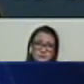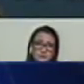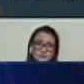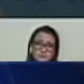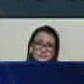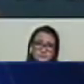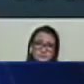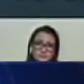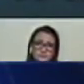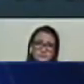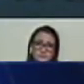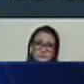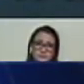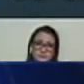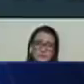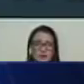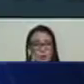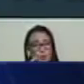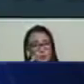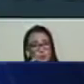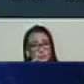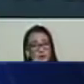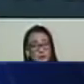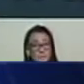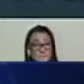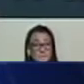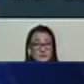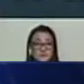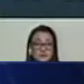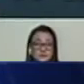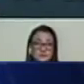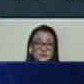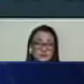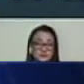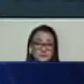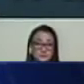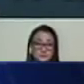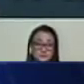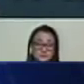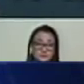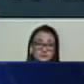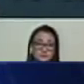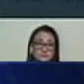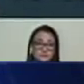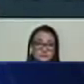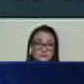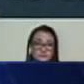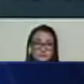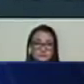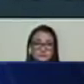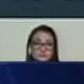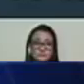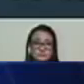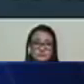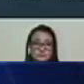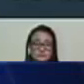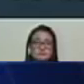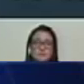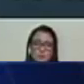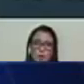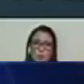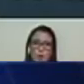el candidato Falcón, el candidato Bertucci, los candidatos abstencionistas, los que llamaron a